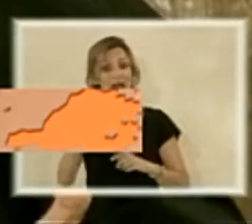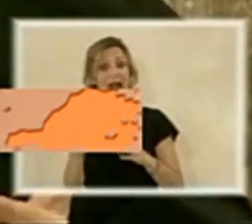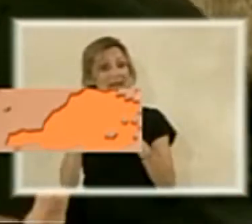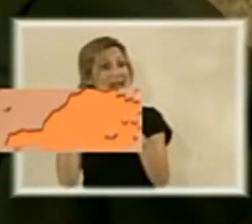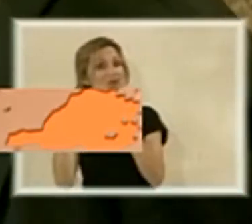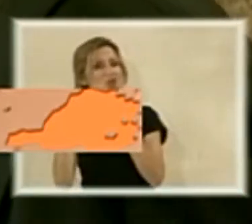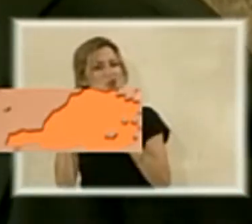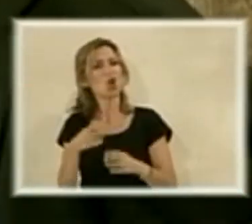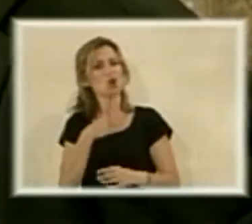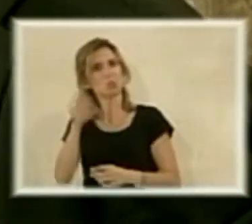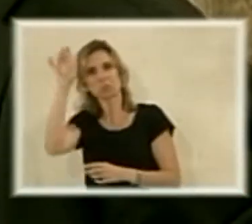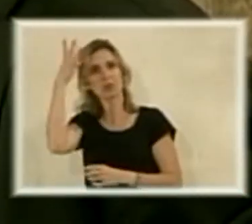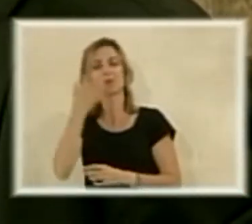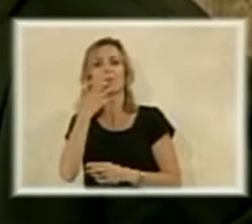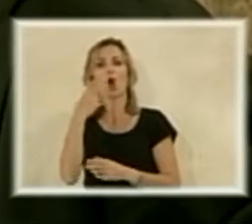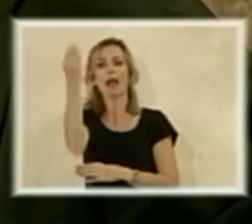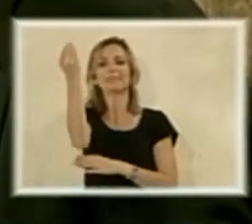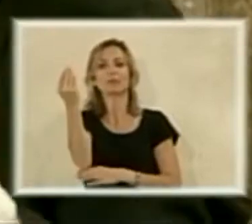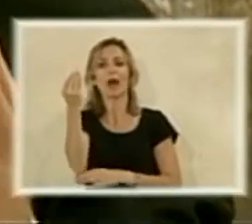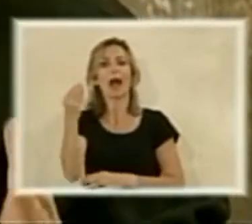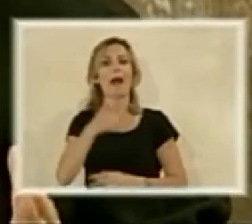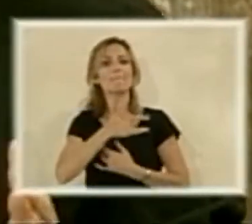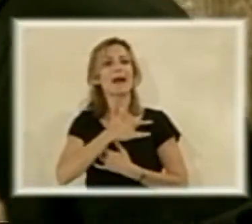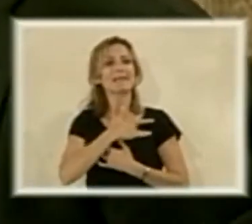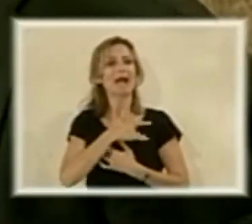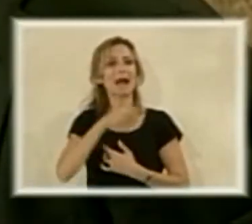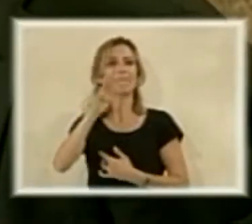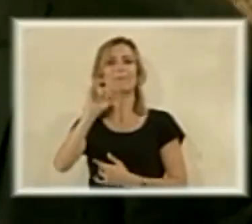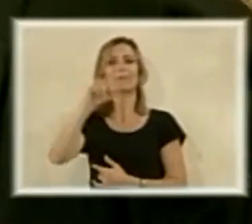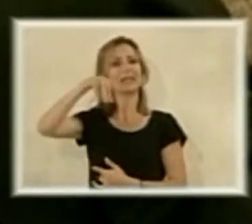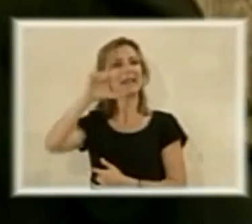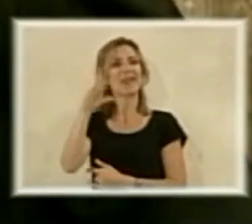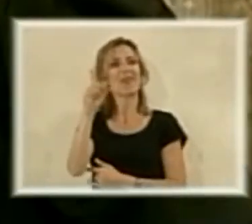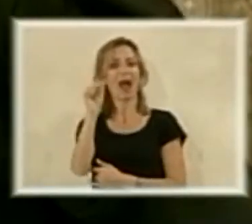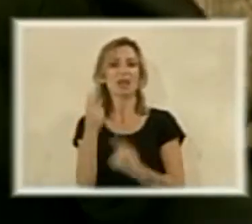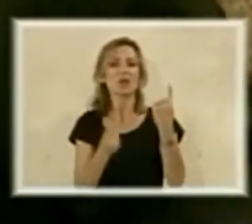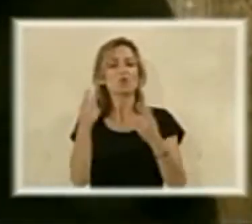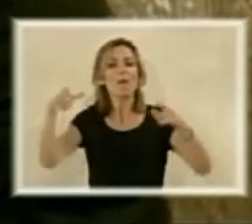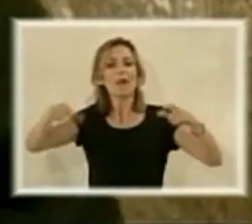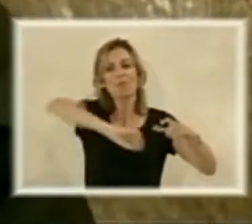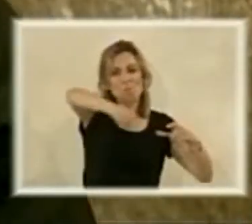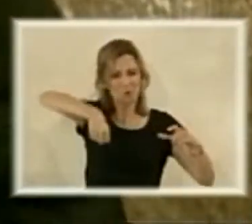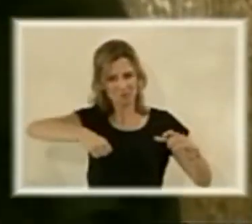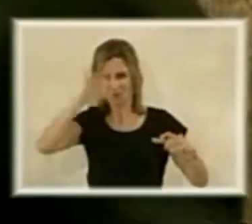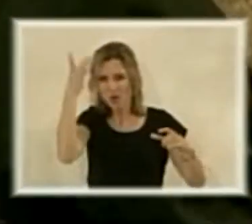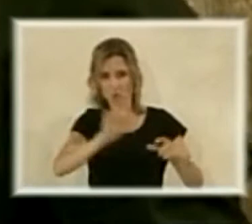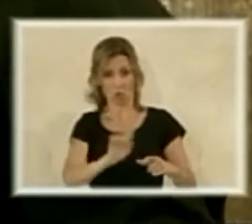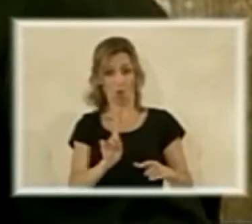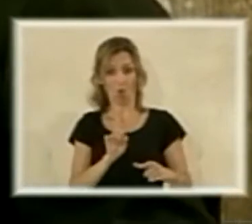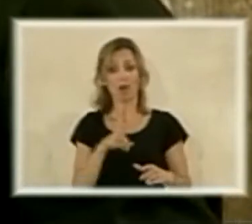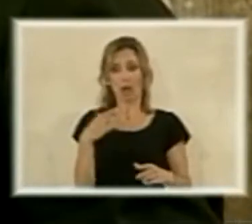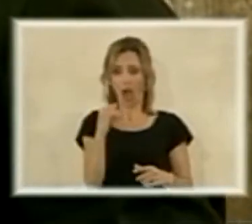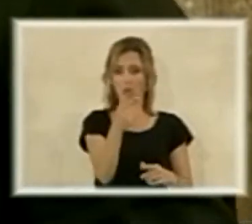Pineda en una de sus plazas? ¿Por qué? ¿Porque no les gusta? Hombre, tenemos un recinto de concierto. ¿Para qué hemos pagado un recinto de